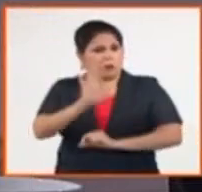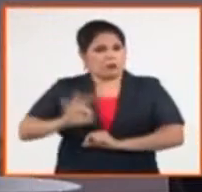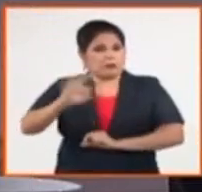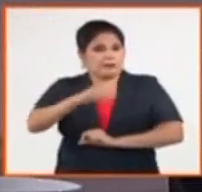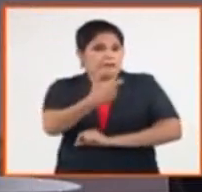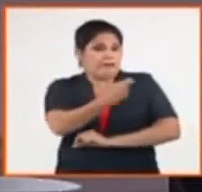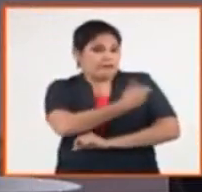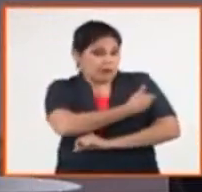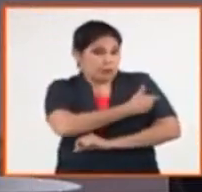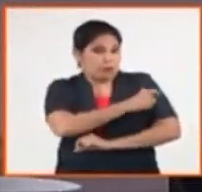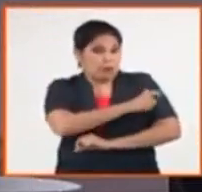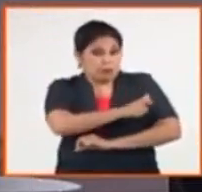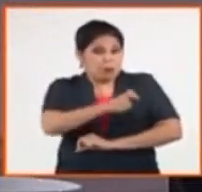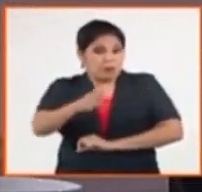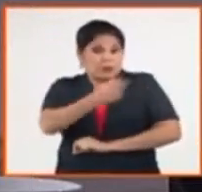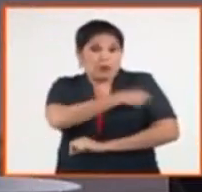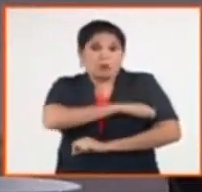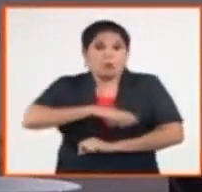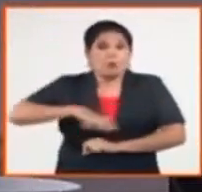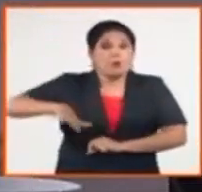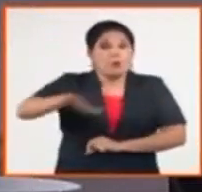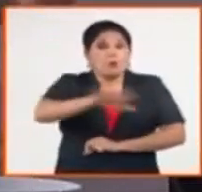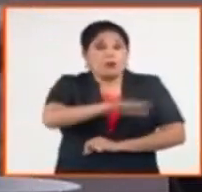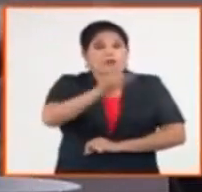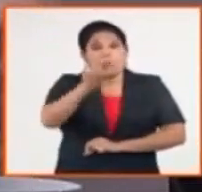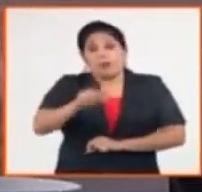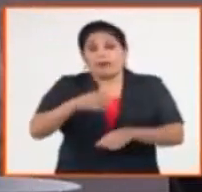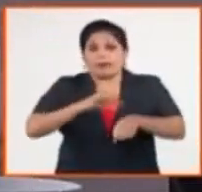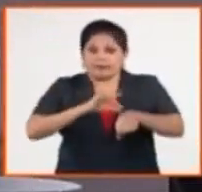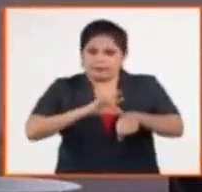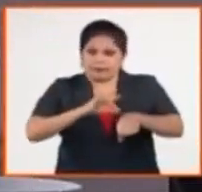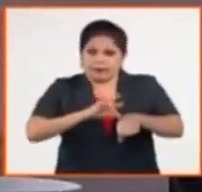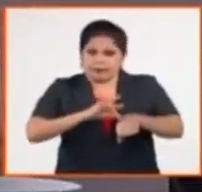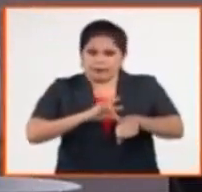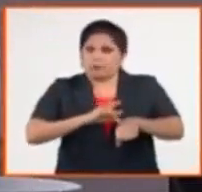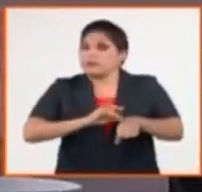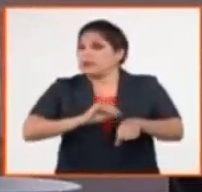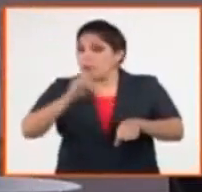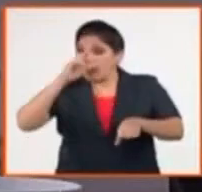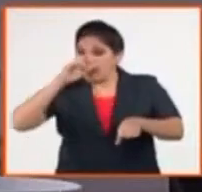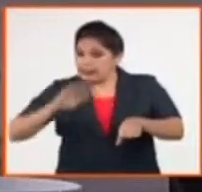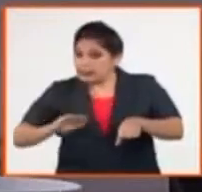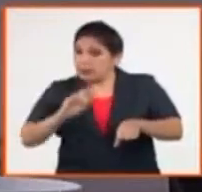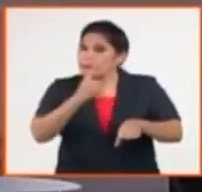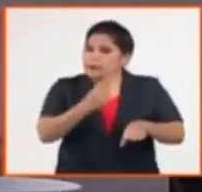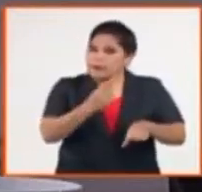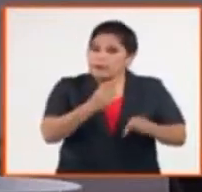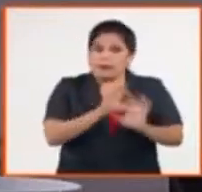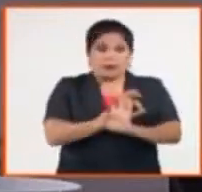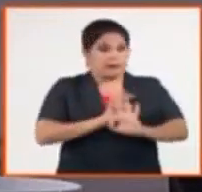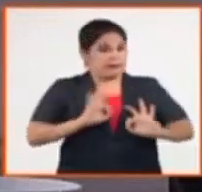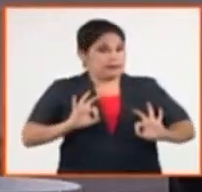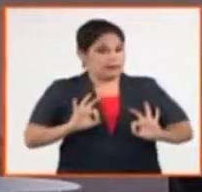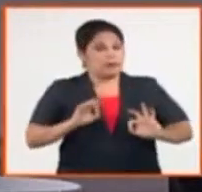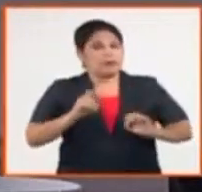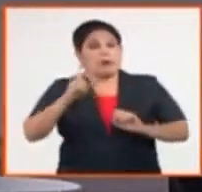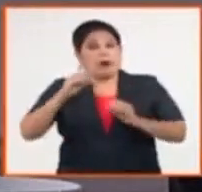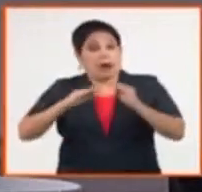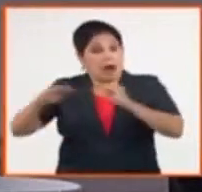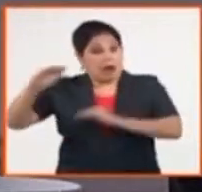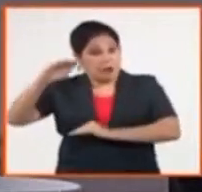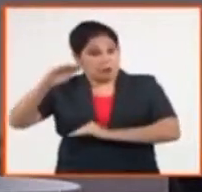vacunación de la población convaleciente, como lo mencioné en los niños. Siempre dijimos que primero vamos a hacerlo con los adultos, por supuesto a partir